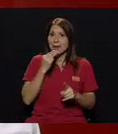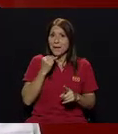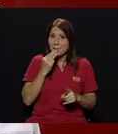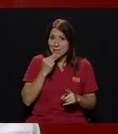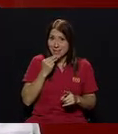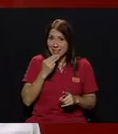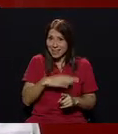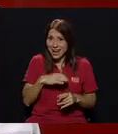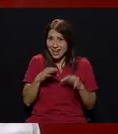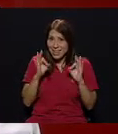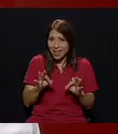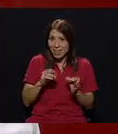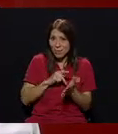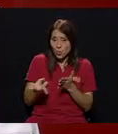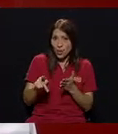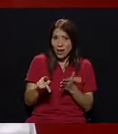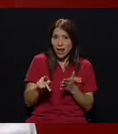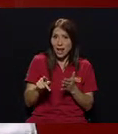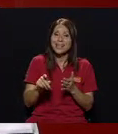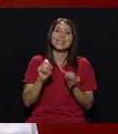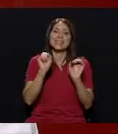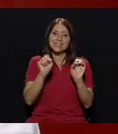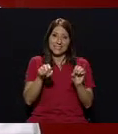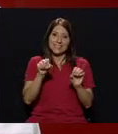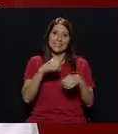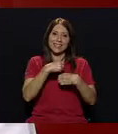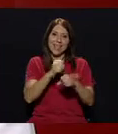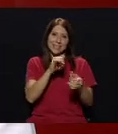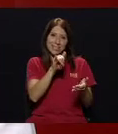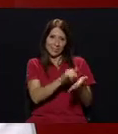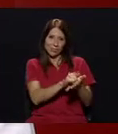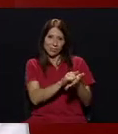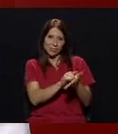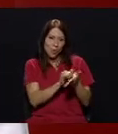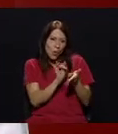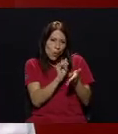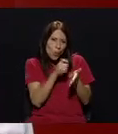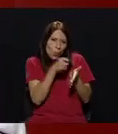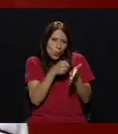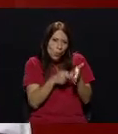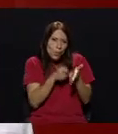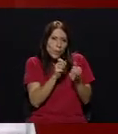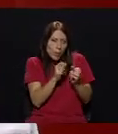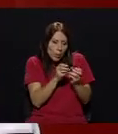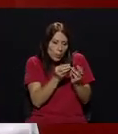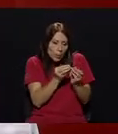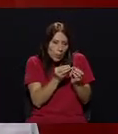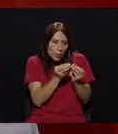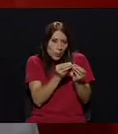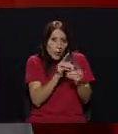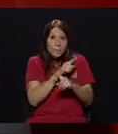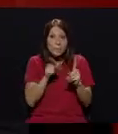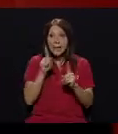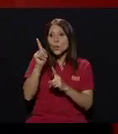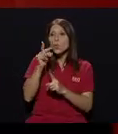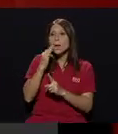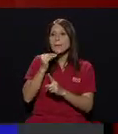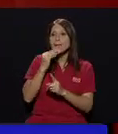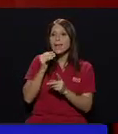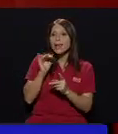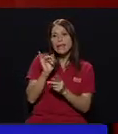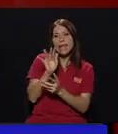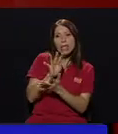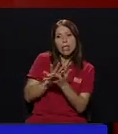¿verdad? Entonces, una miel adulterada, por su combinación con otro tipo de glucosa o otro